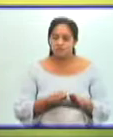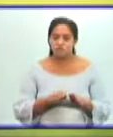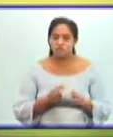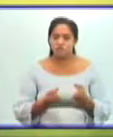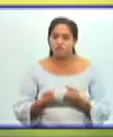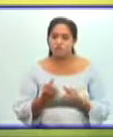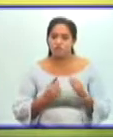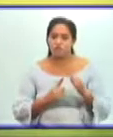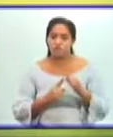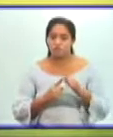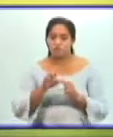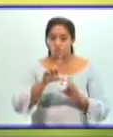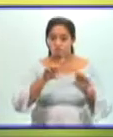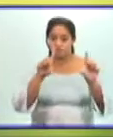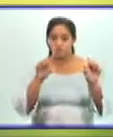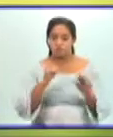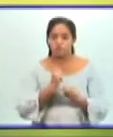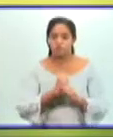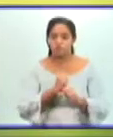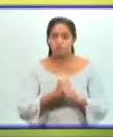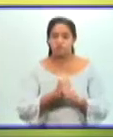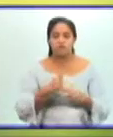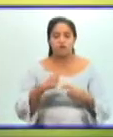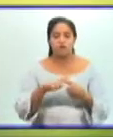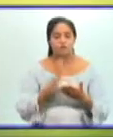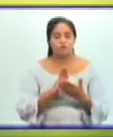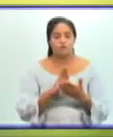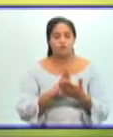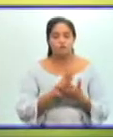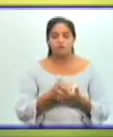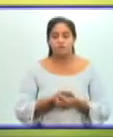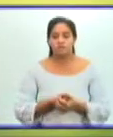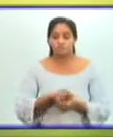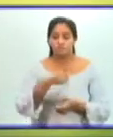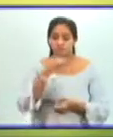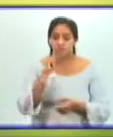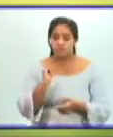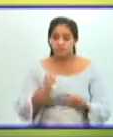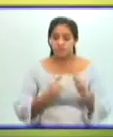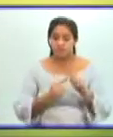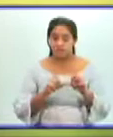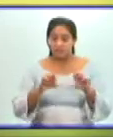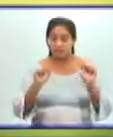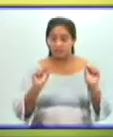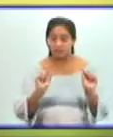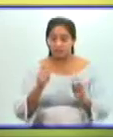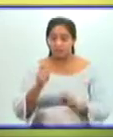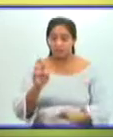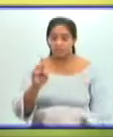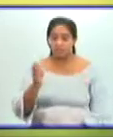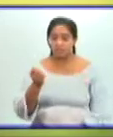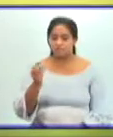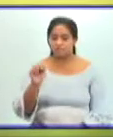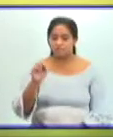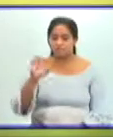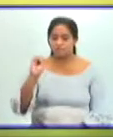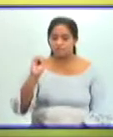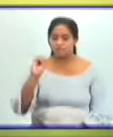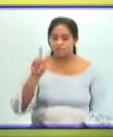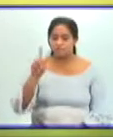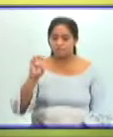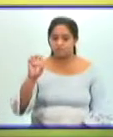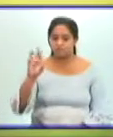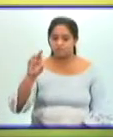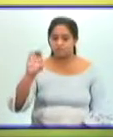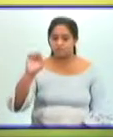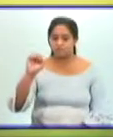hemos estado trabajando últimamente en estos encuentros. Sí, el teorema de las transversales. Pues precisamente hoy